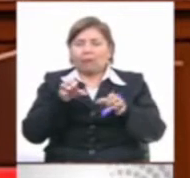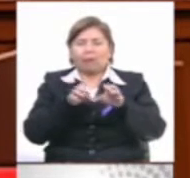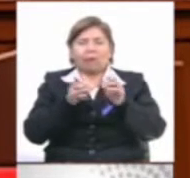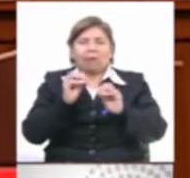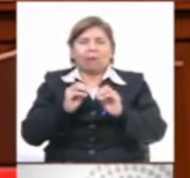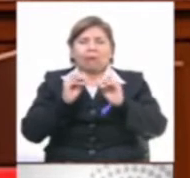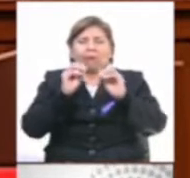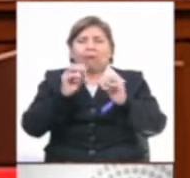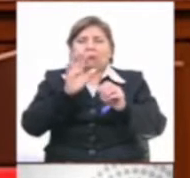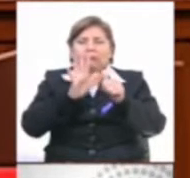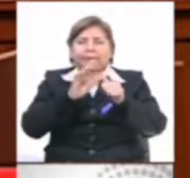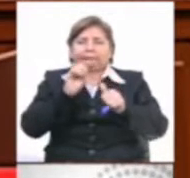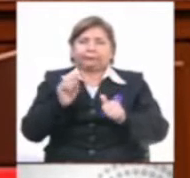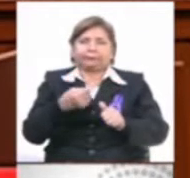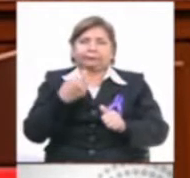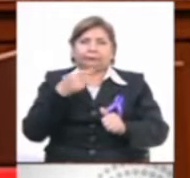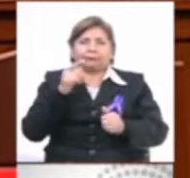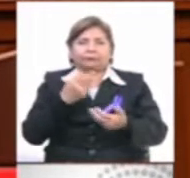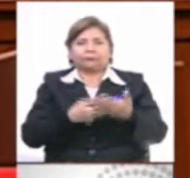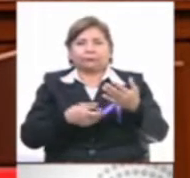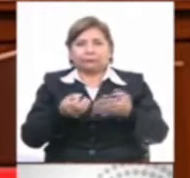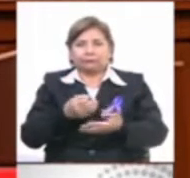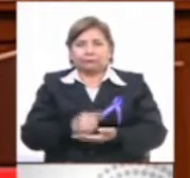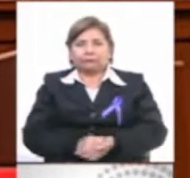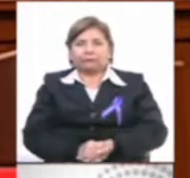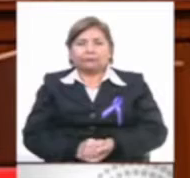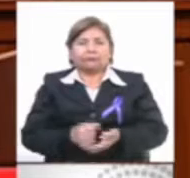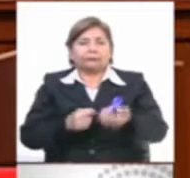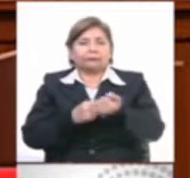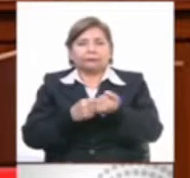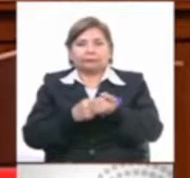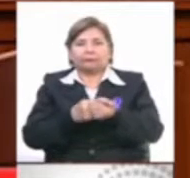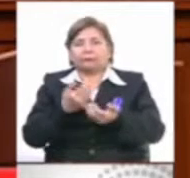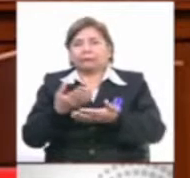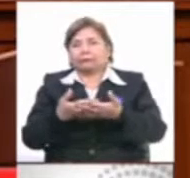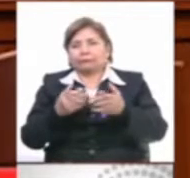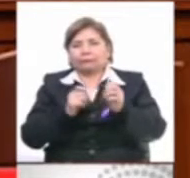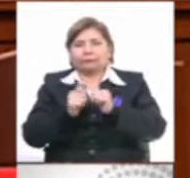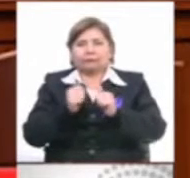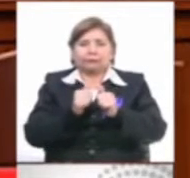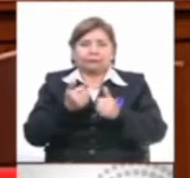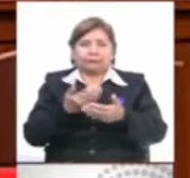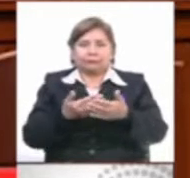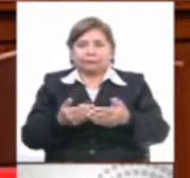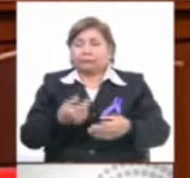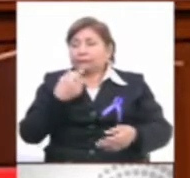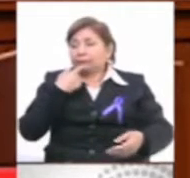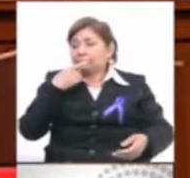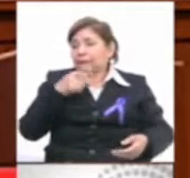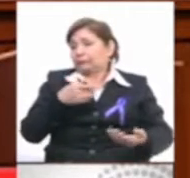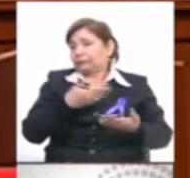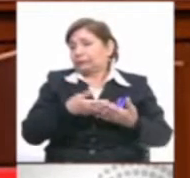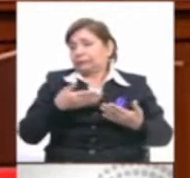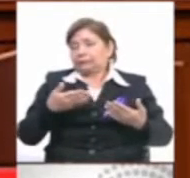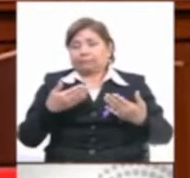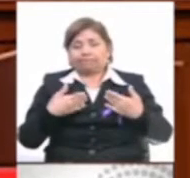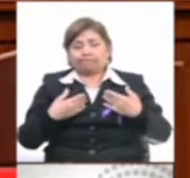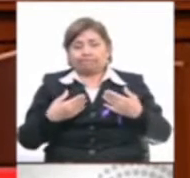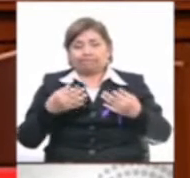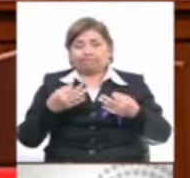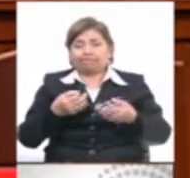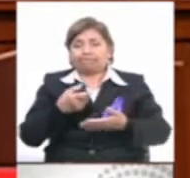asignado 6.000 millones destinados al fortalecimiento de la competitividad. Estos recursos se destinarán